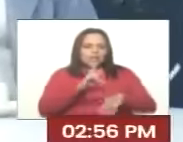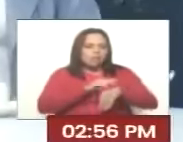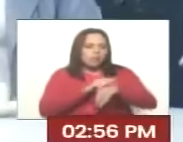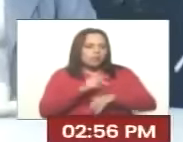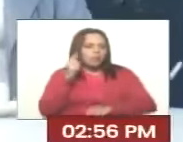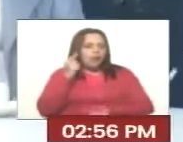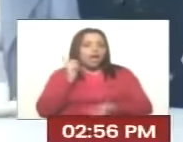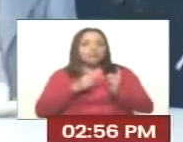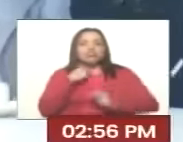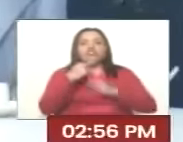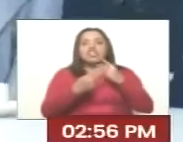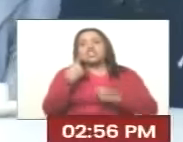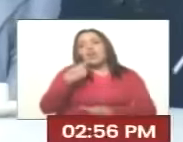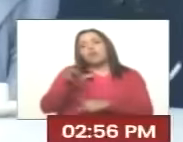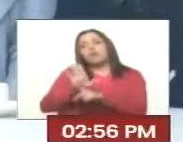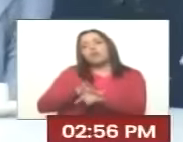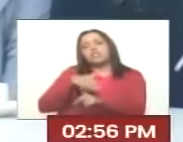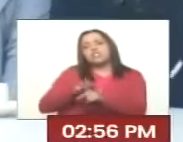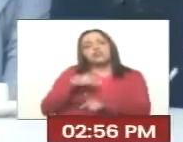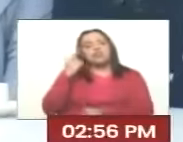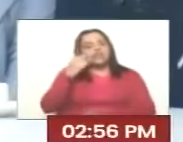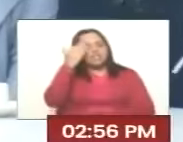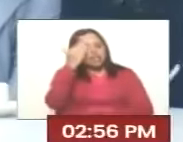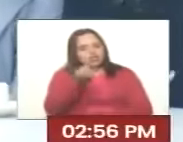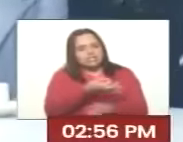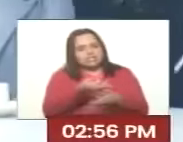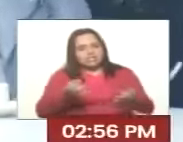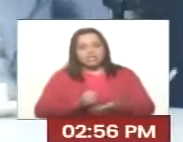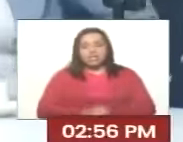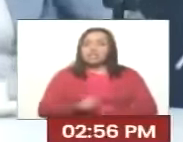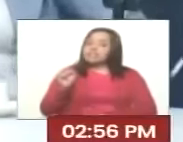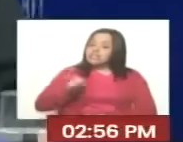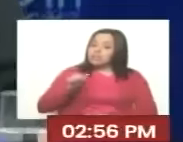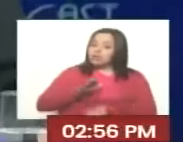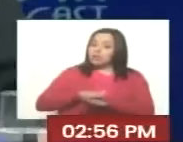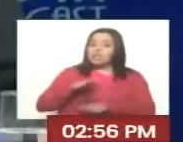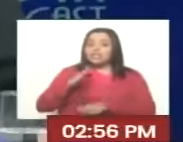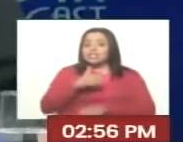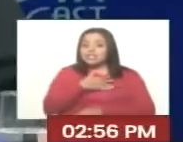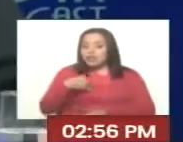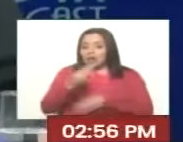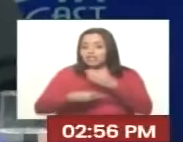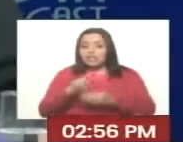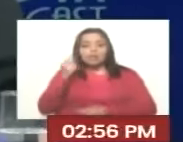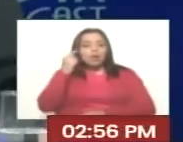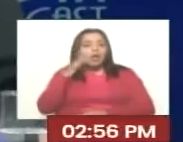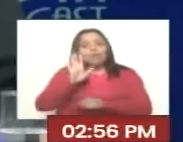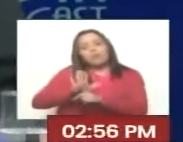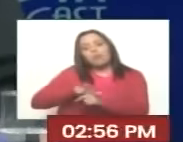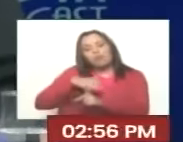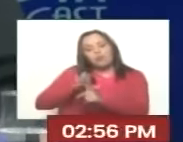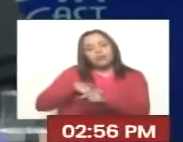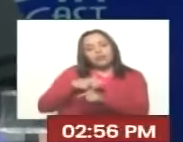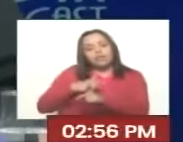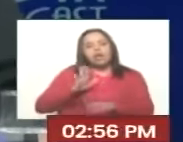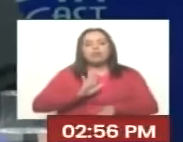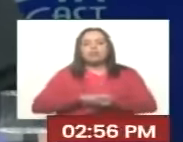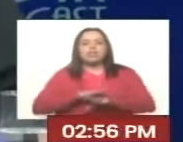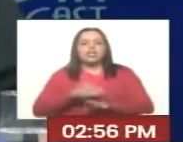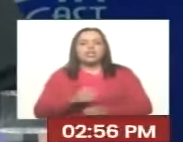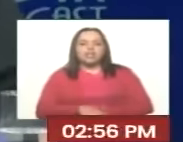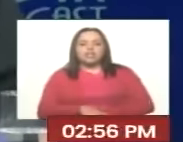de derecha quisieron victimizarla. Saludos, excelente programa. Sí, porque fíjate, quisieron victimizarla como siempre, de